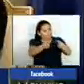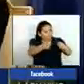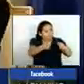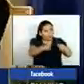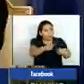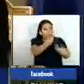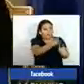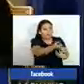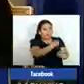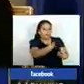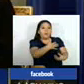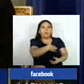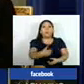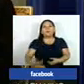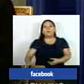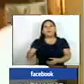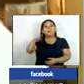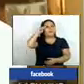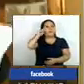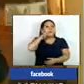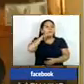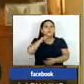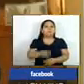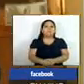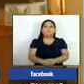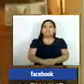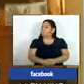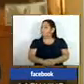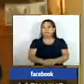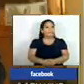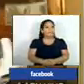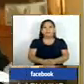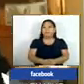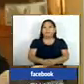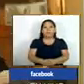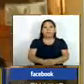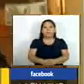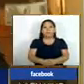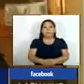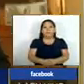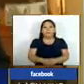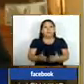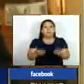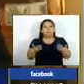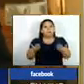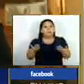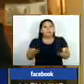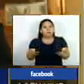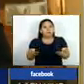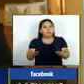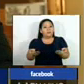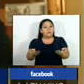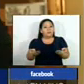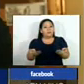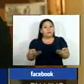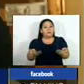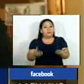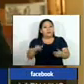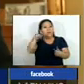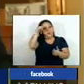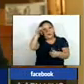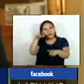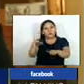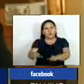mandato del presidente de la República. No estamos realmente con este nuevo